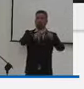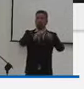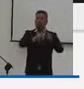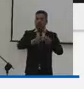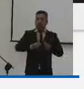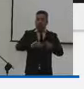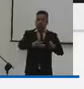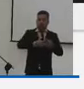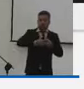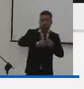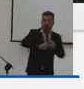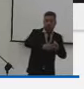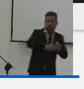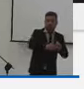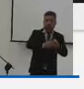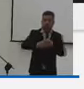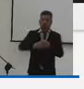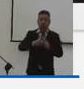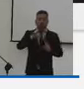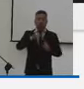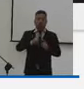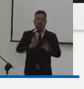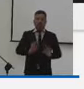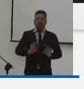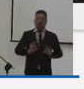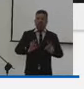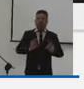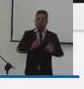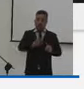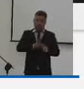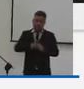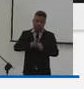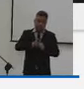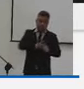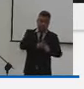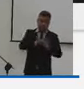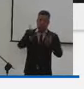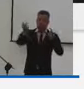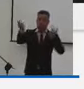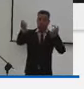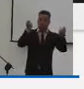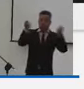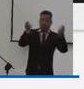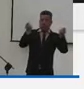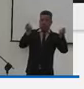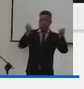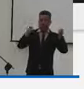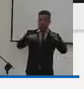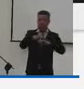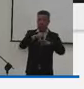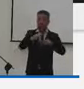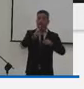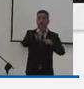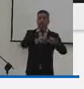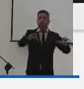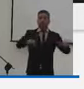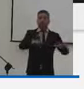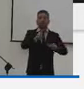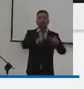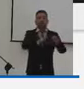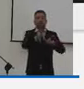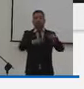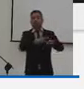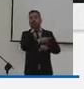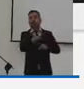con diferentes herramientas e insumos para un efectivo seguimiento y control a todos los